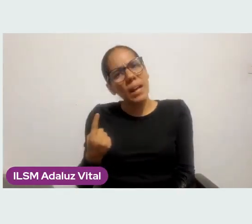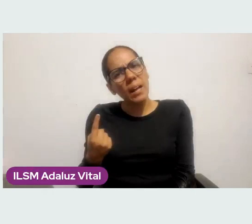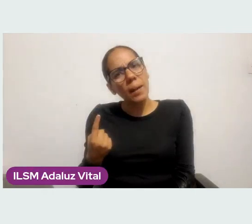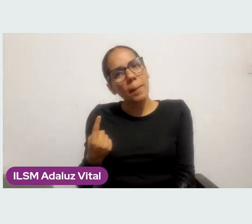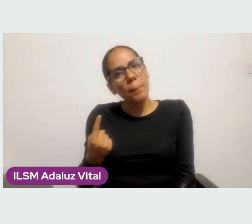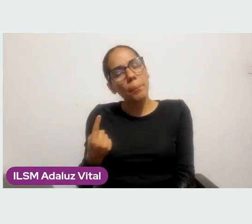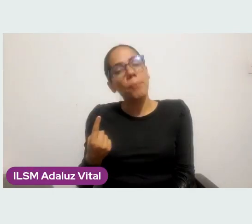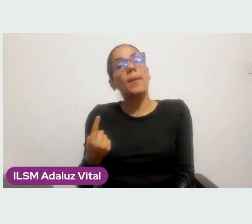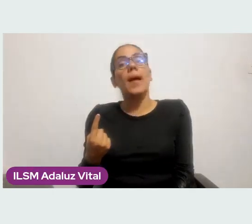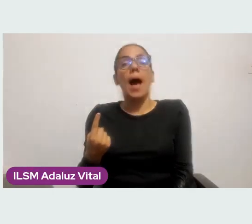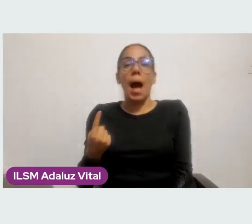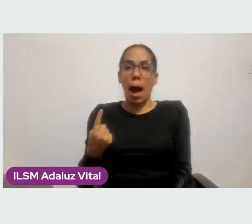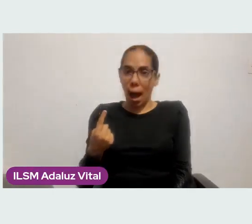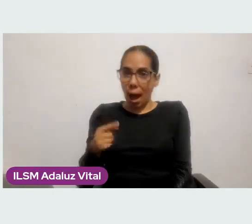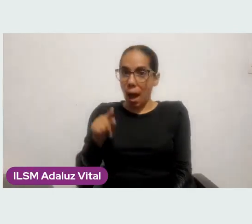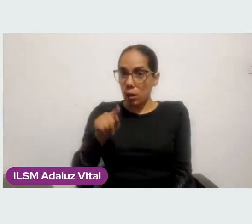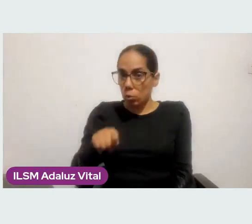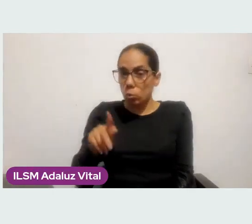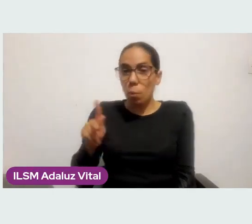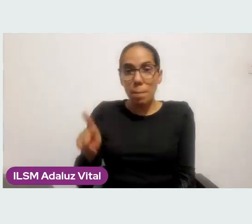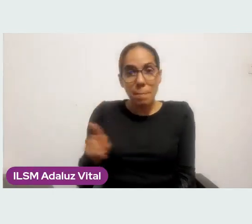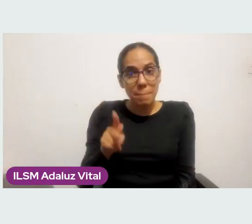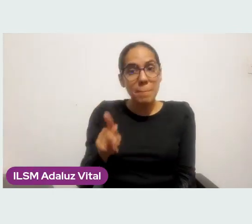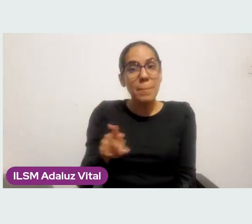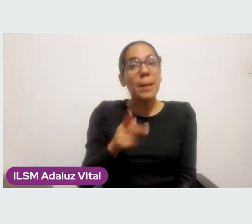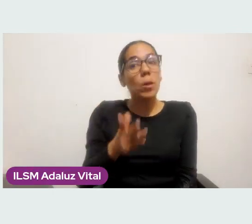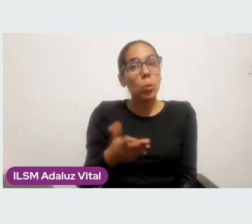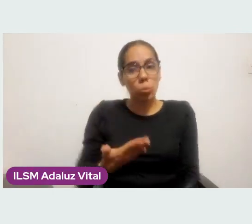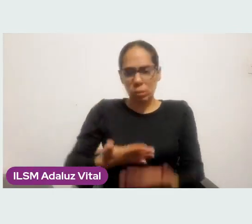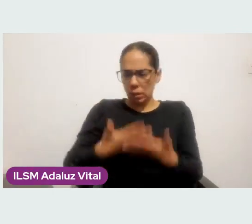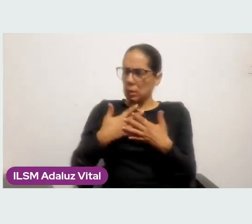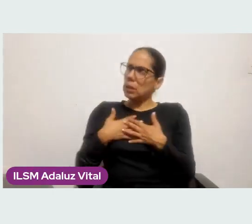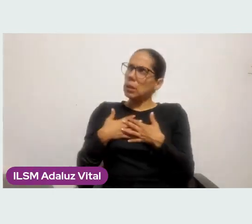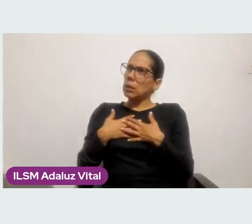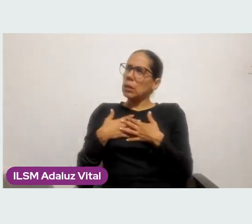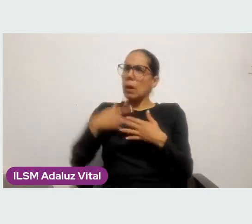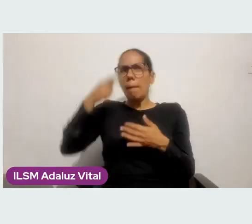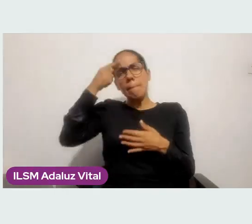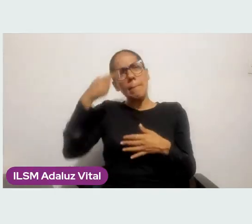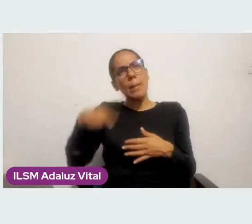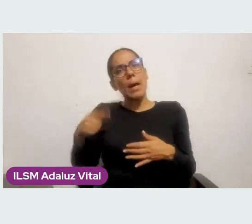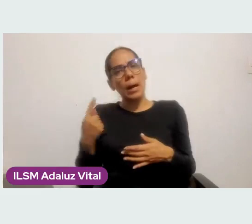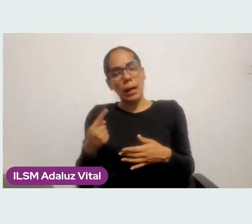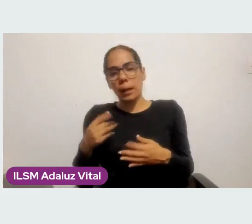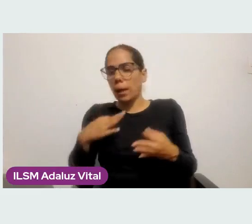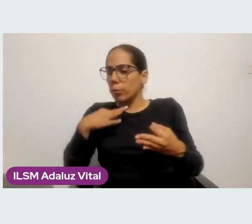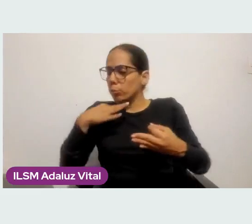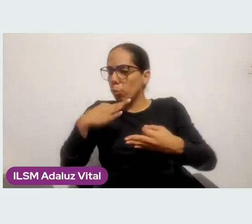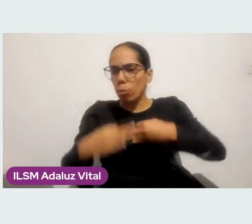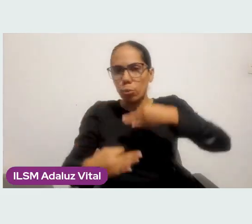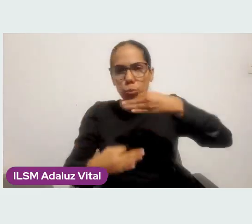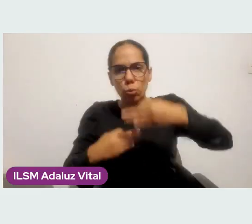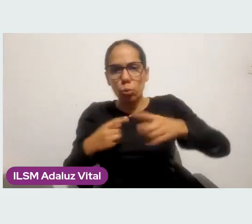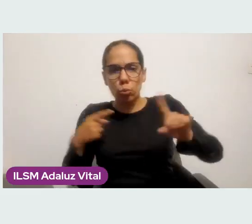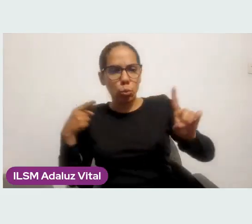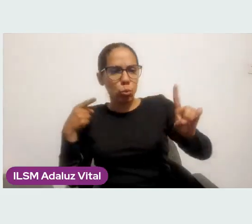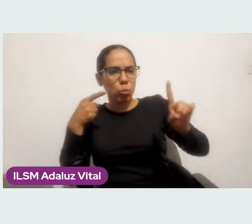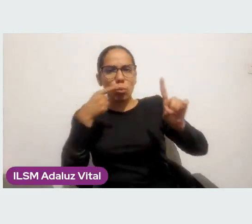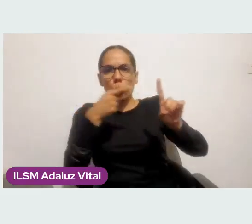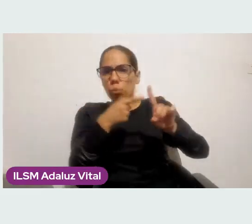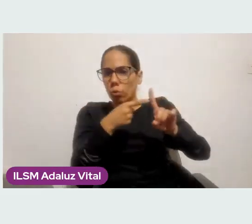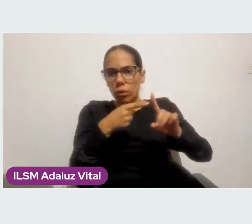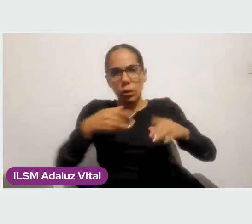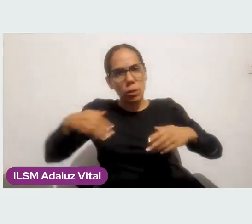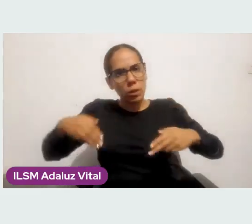algo. Todos nacimos para algo en esta vida. ¿Para qué nací? Si bien es cierto,